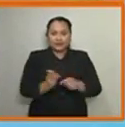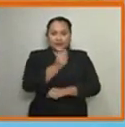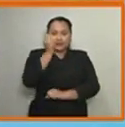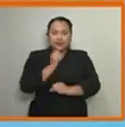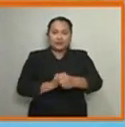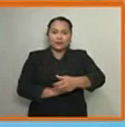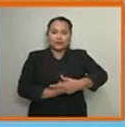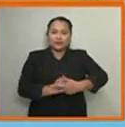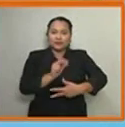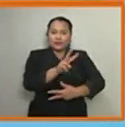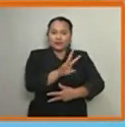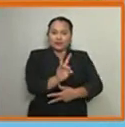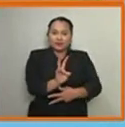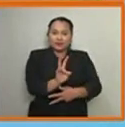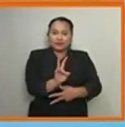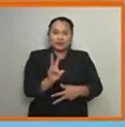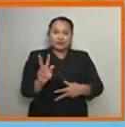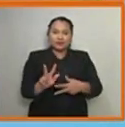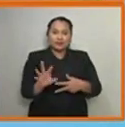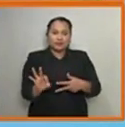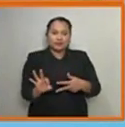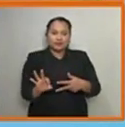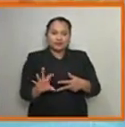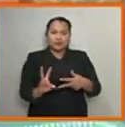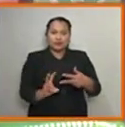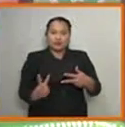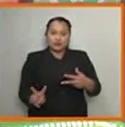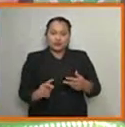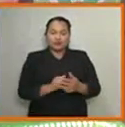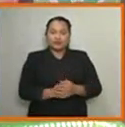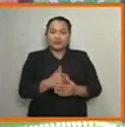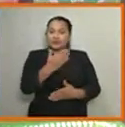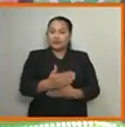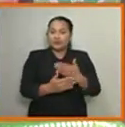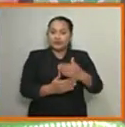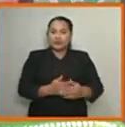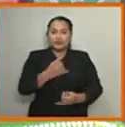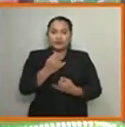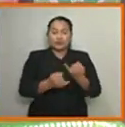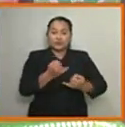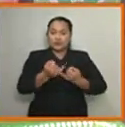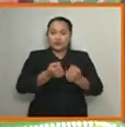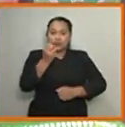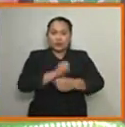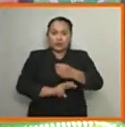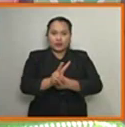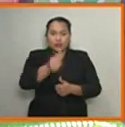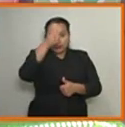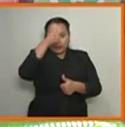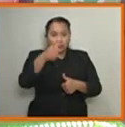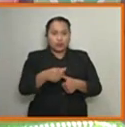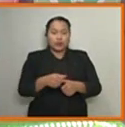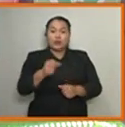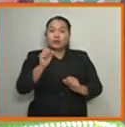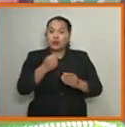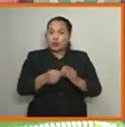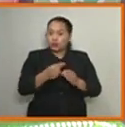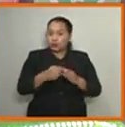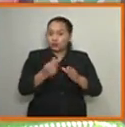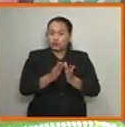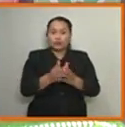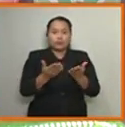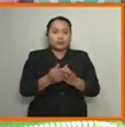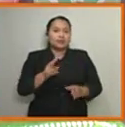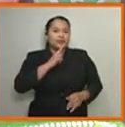son 27, 29 y 72. Continuamos con premiados. Recuerda que puedes utilizar la guía Catracha para que